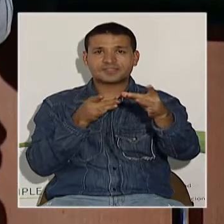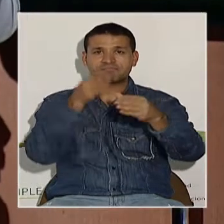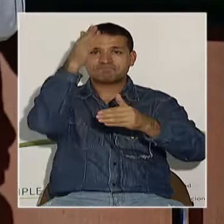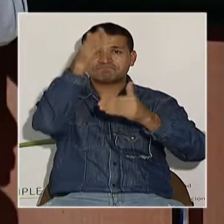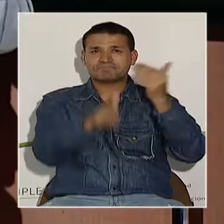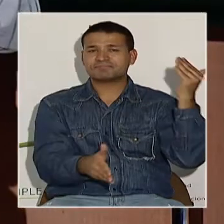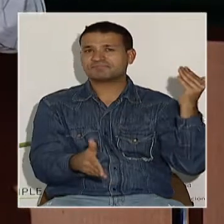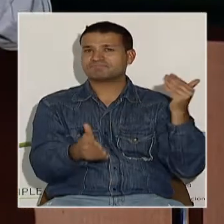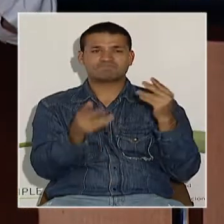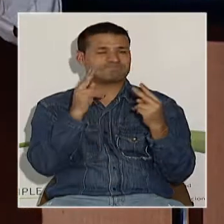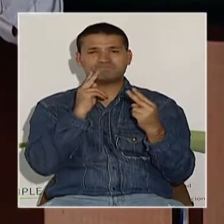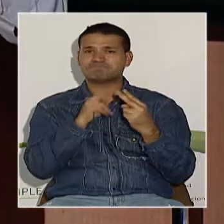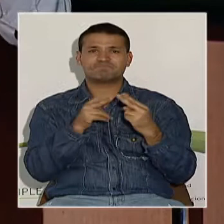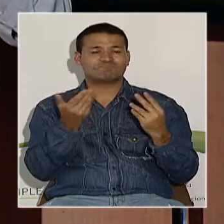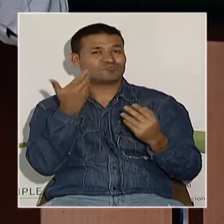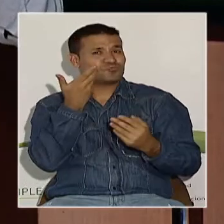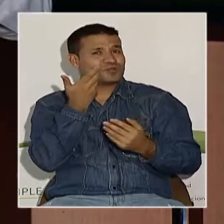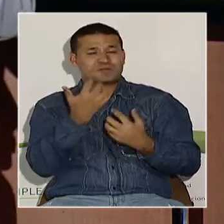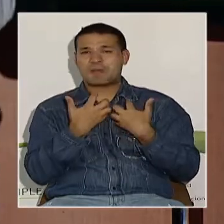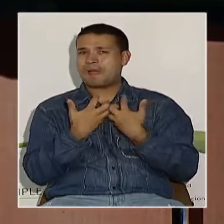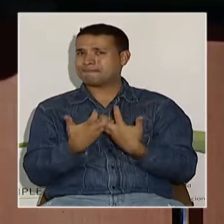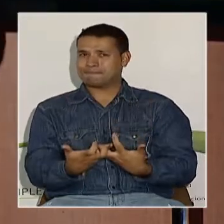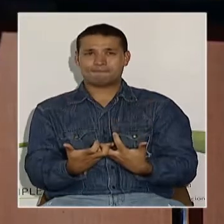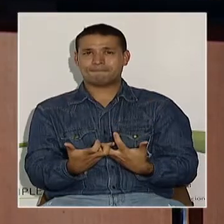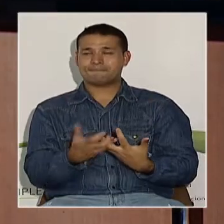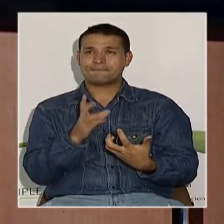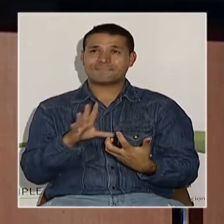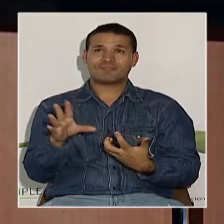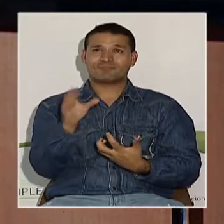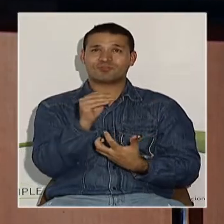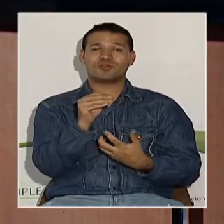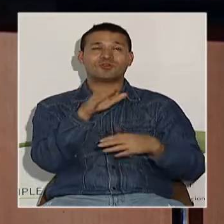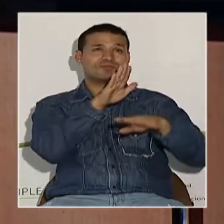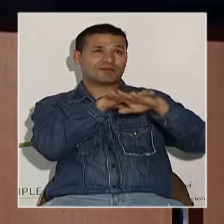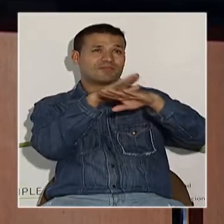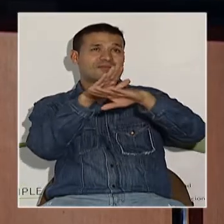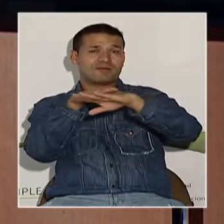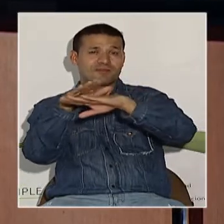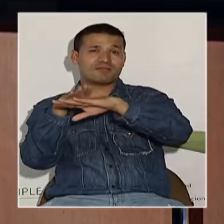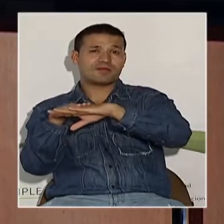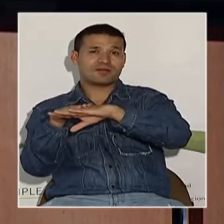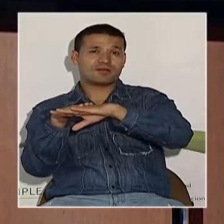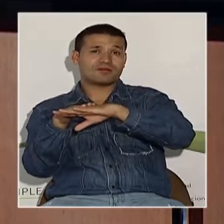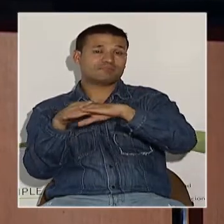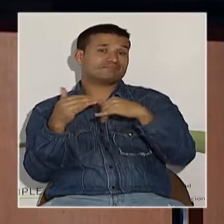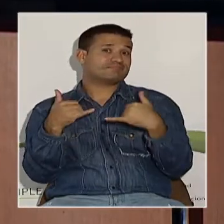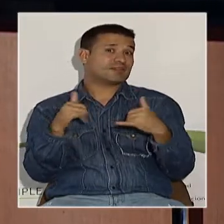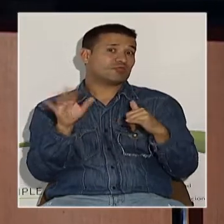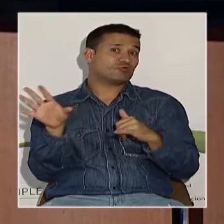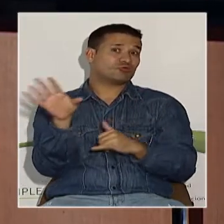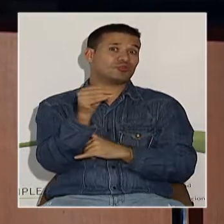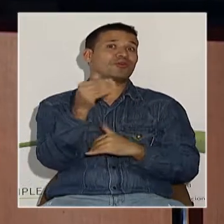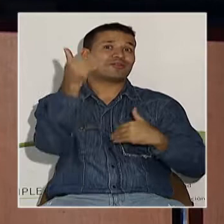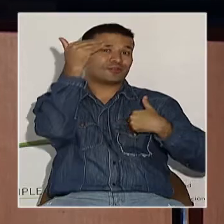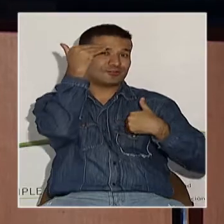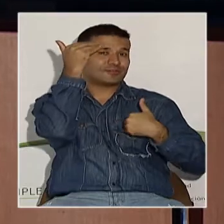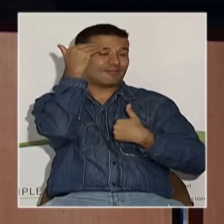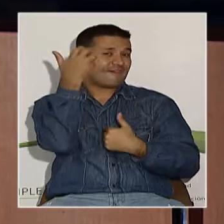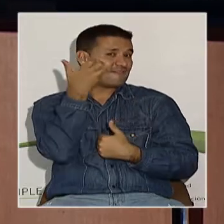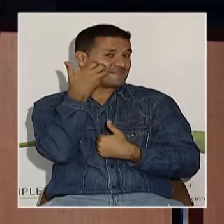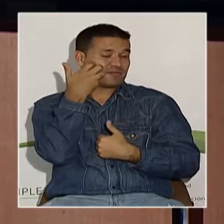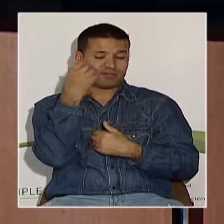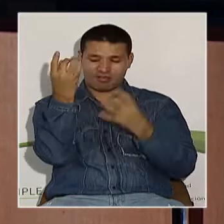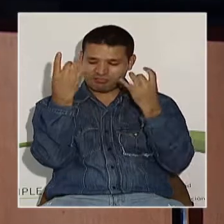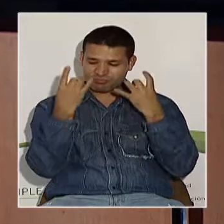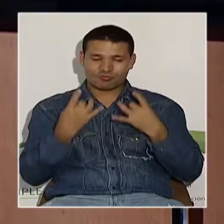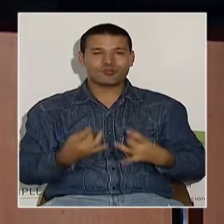desconocemos. ¿Cuándo será? No sé, pero todos estamos invitados a la decrepitud, a la enfermedad y al dolor,